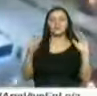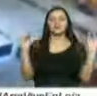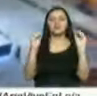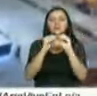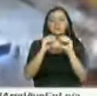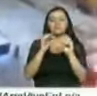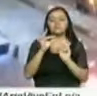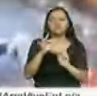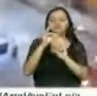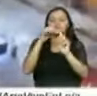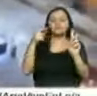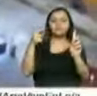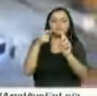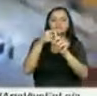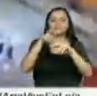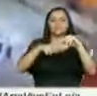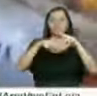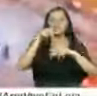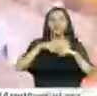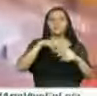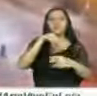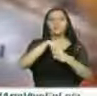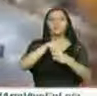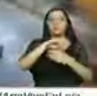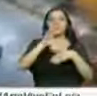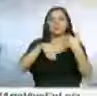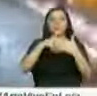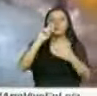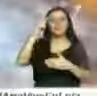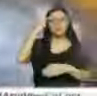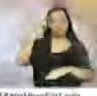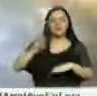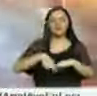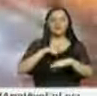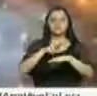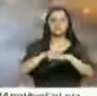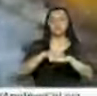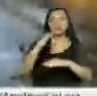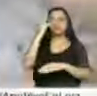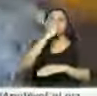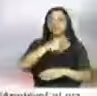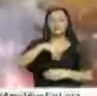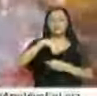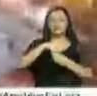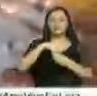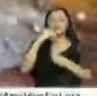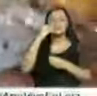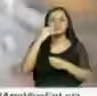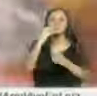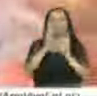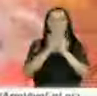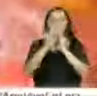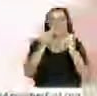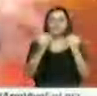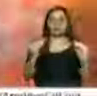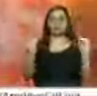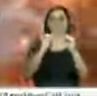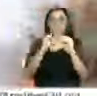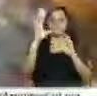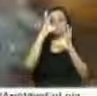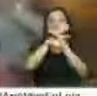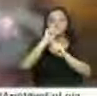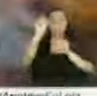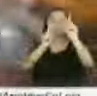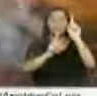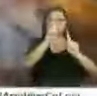de punta, construido por el gobierno nacional. Hermosas imágenes que vemos en estos